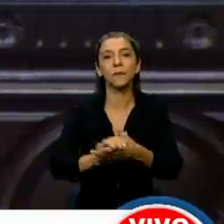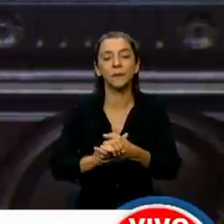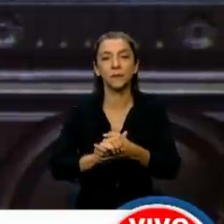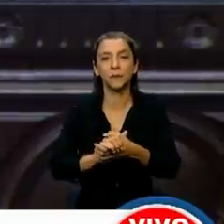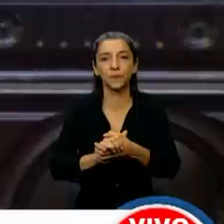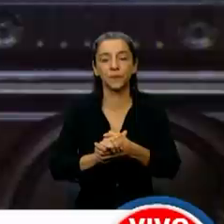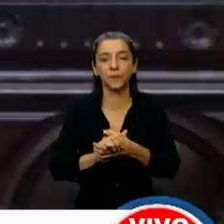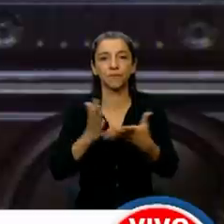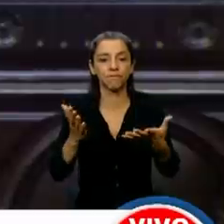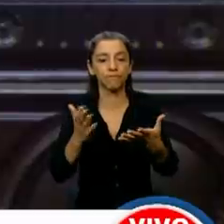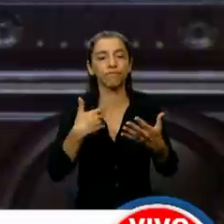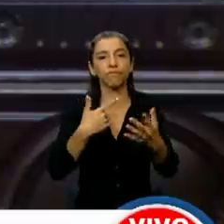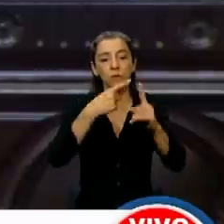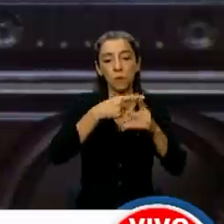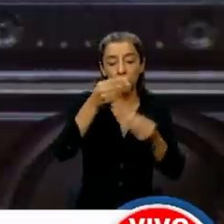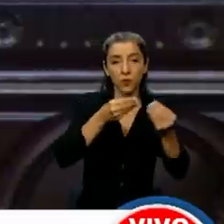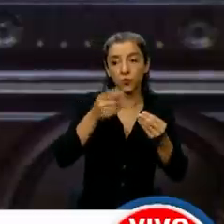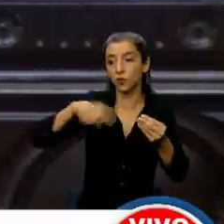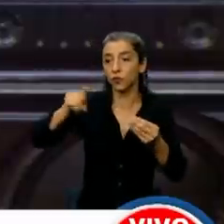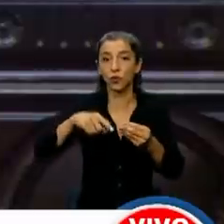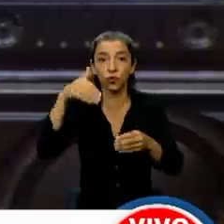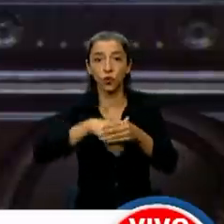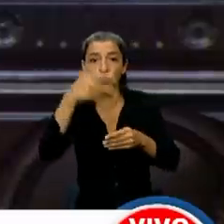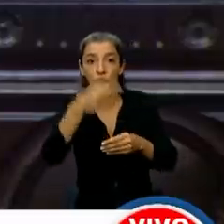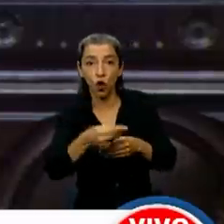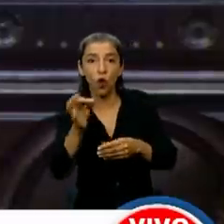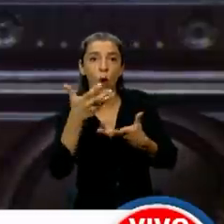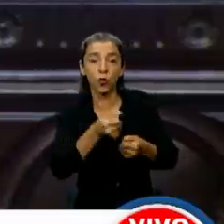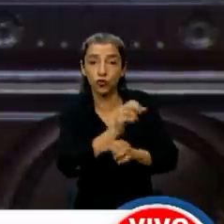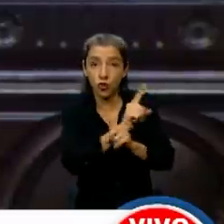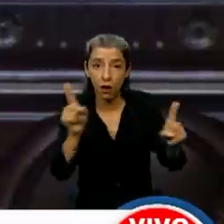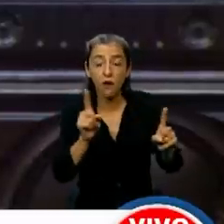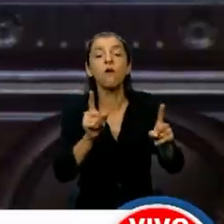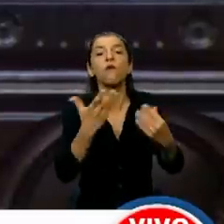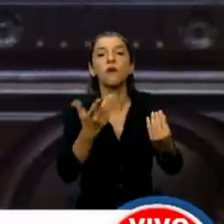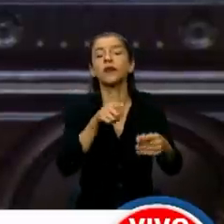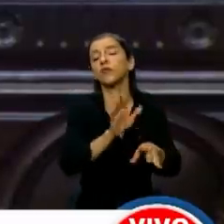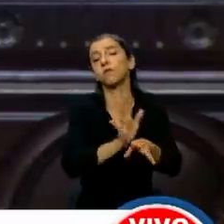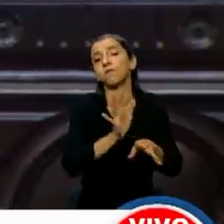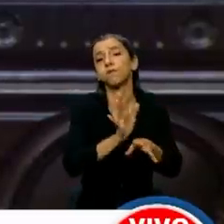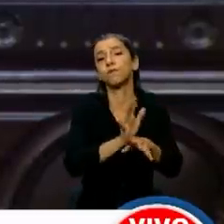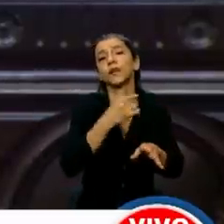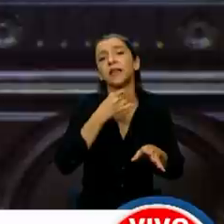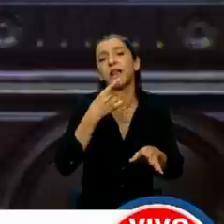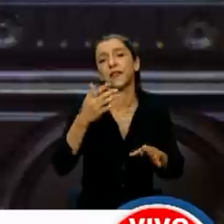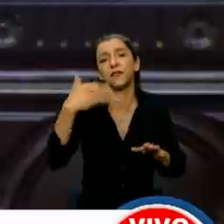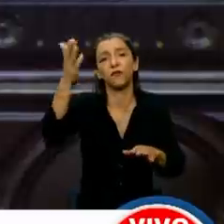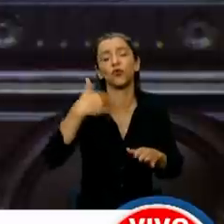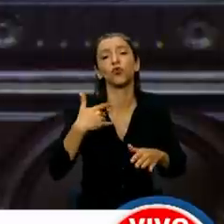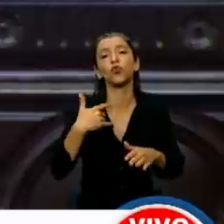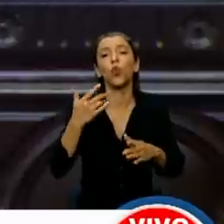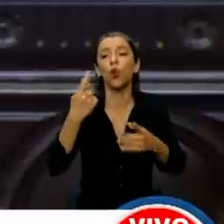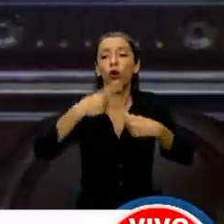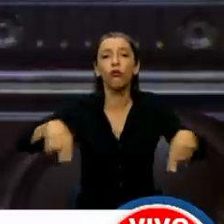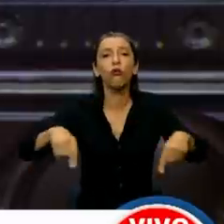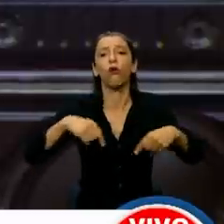el no aprobar o el no acompañar este presupuesto también supone no acompañar un montón de obras que mejoran la calidad